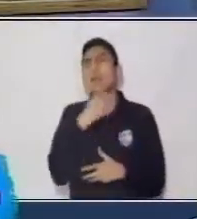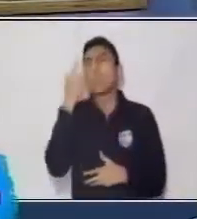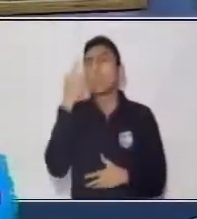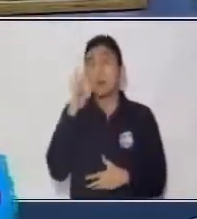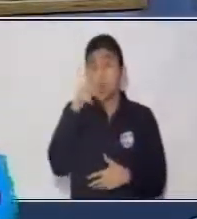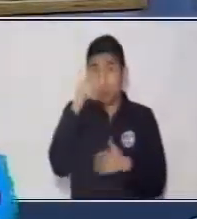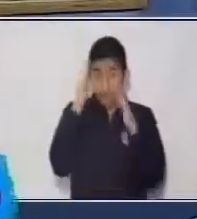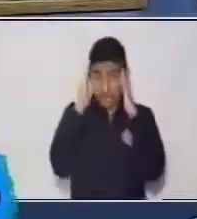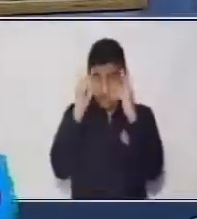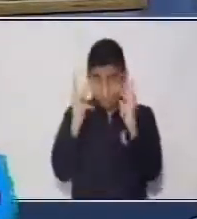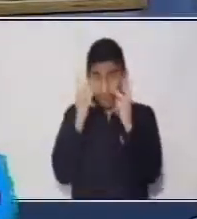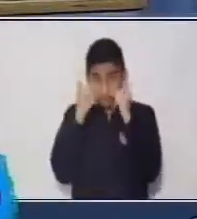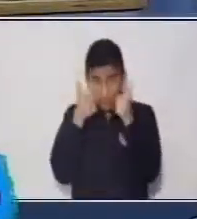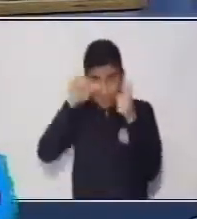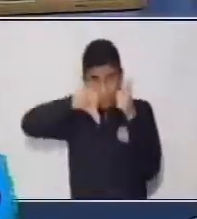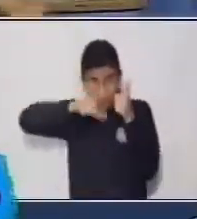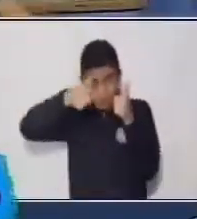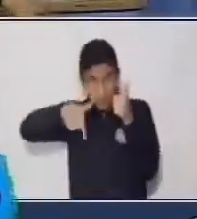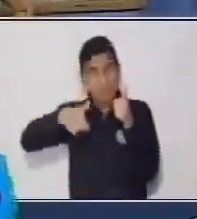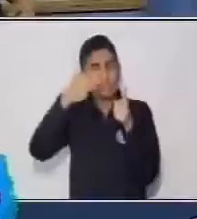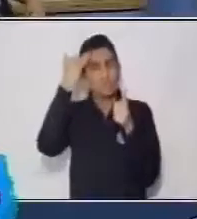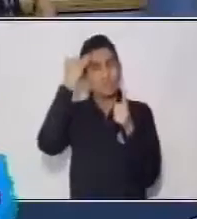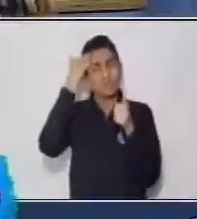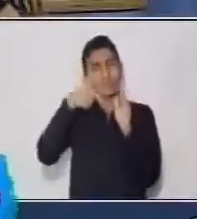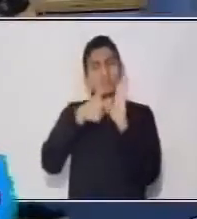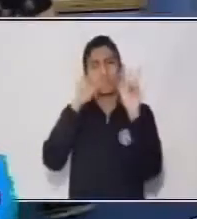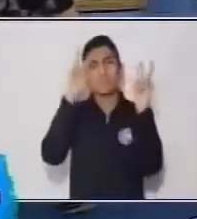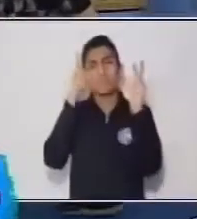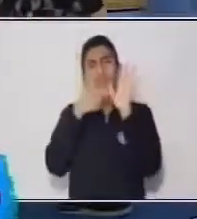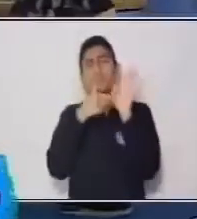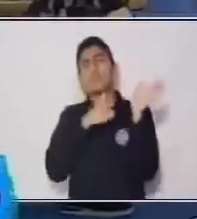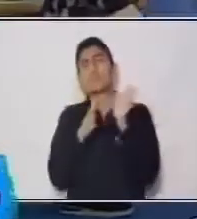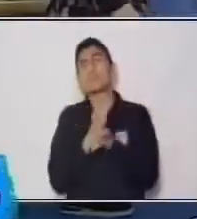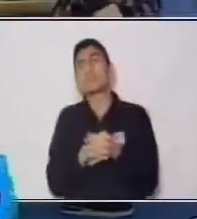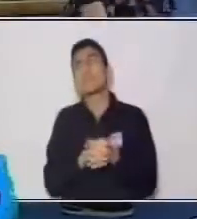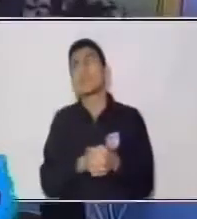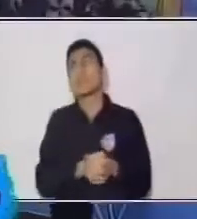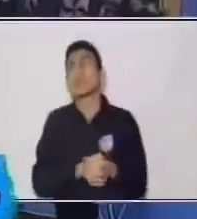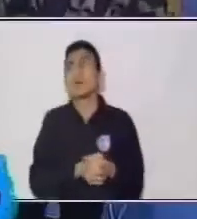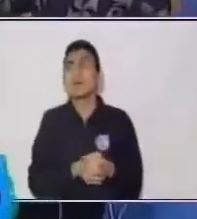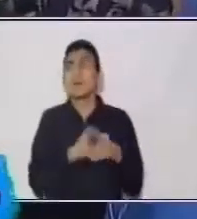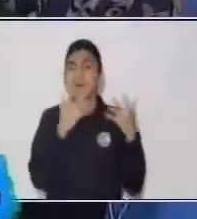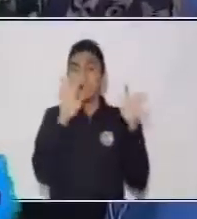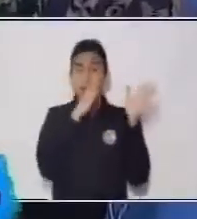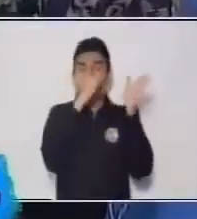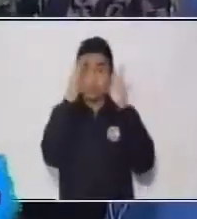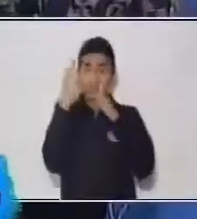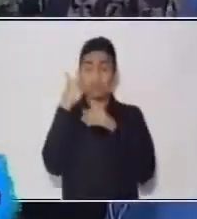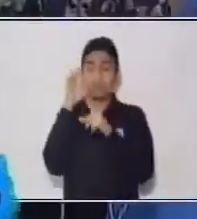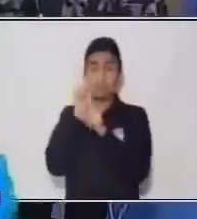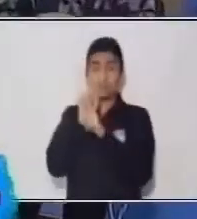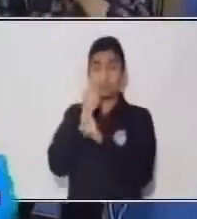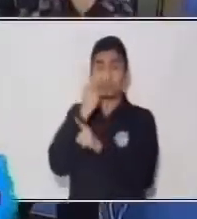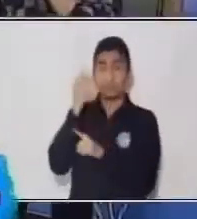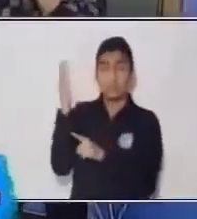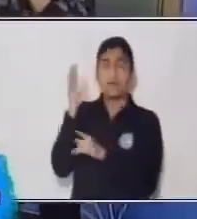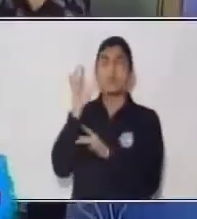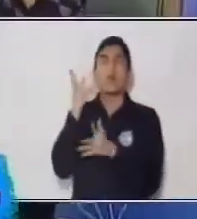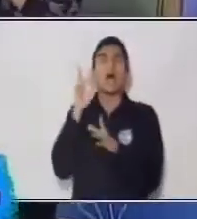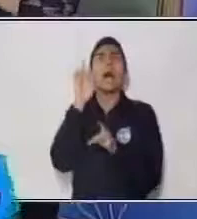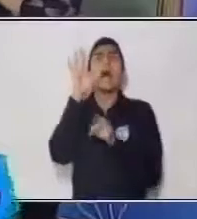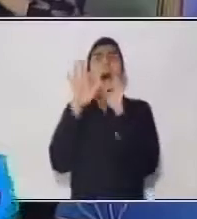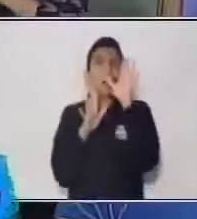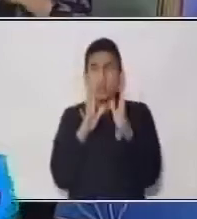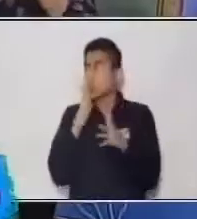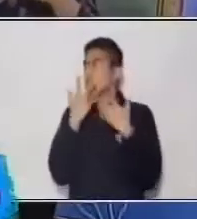te diste cuenta de algunos autores que yo te he mencionado. Entonces nos vamos a pasar acá y vamos a ver algunos de